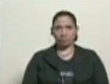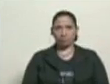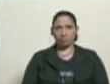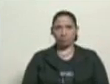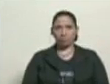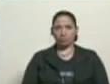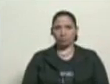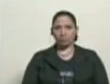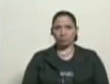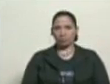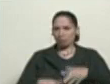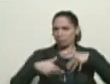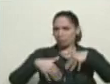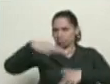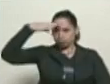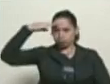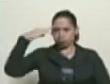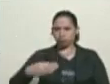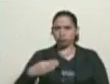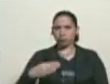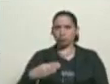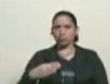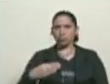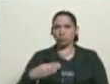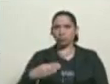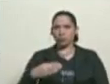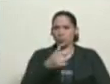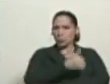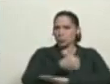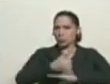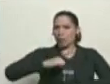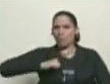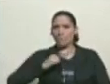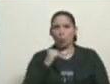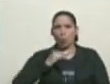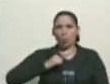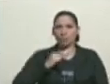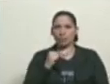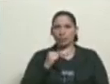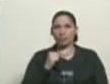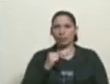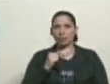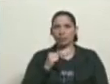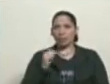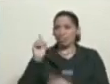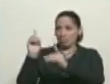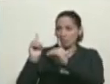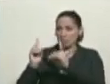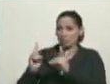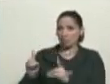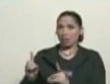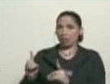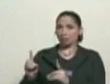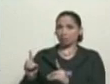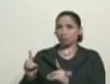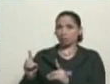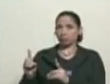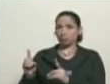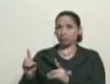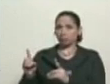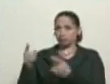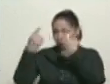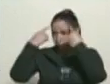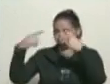de militares y de funcionarios policiales decidieron